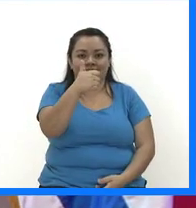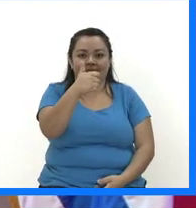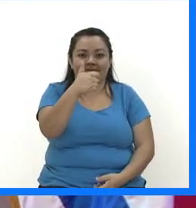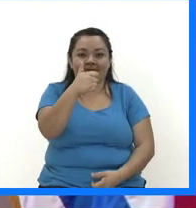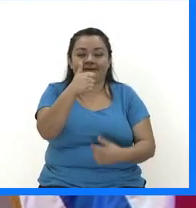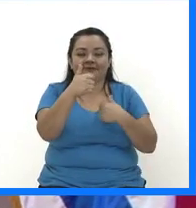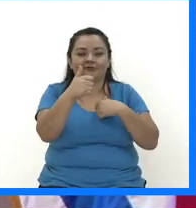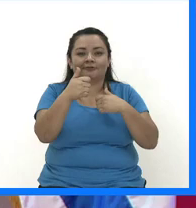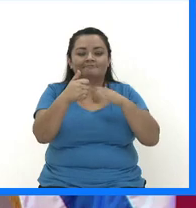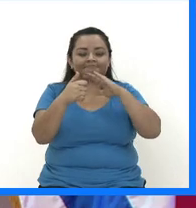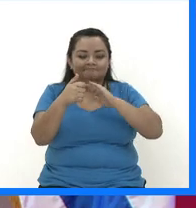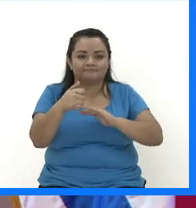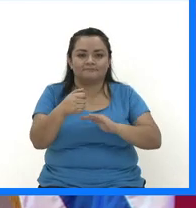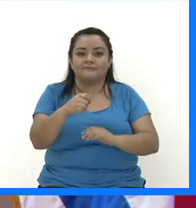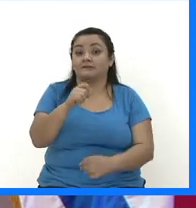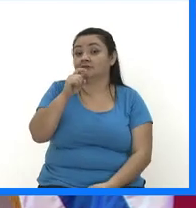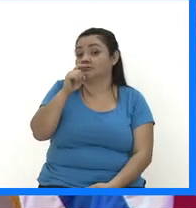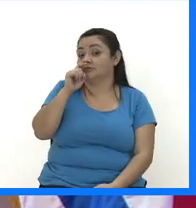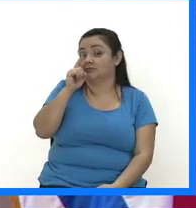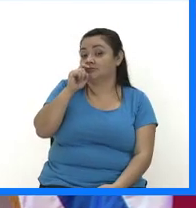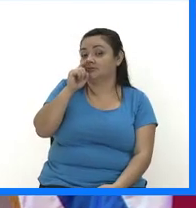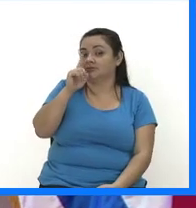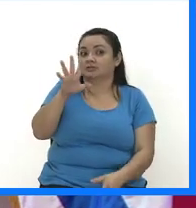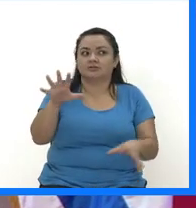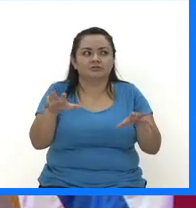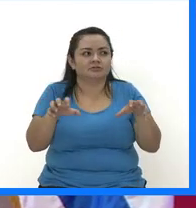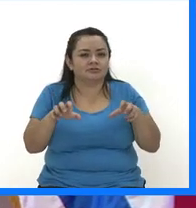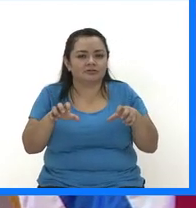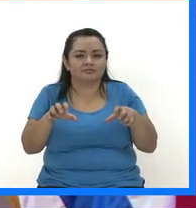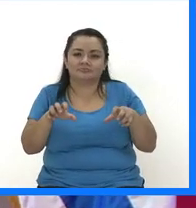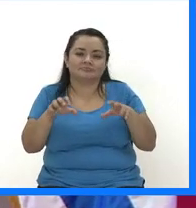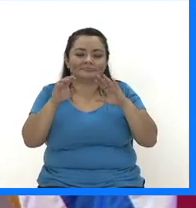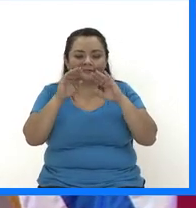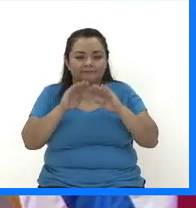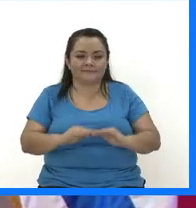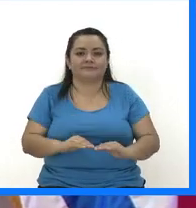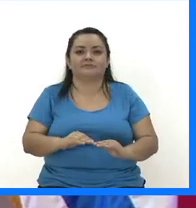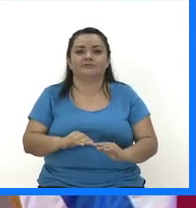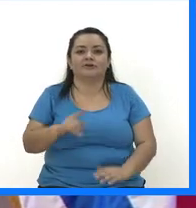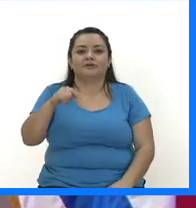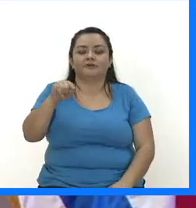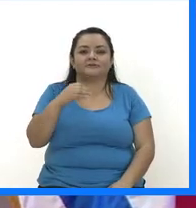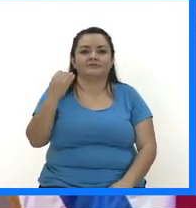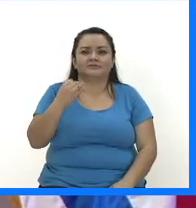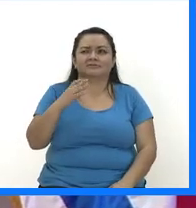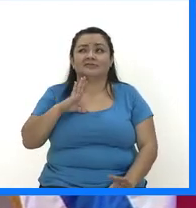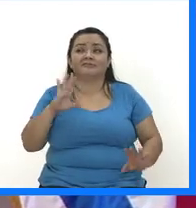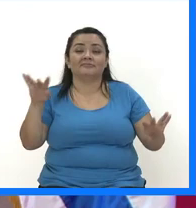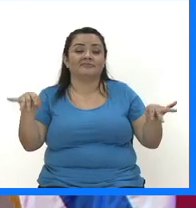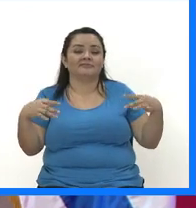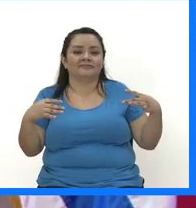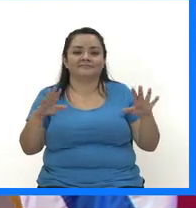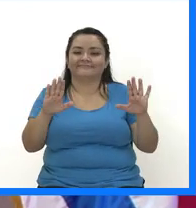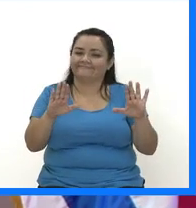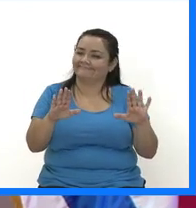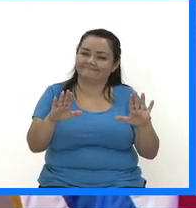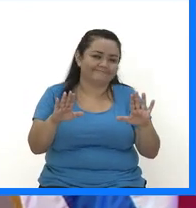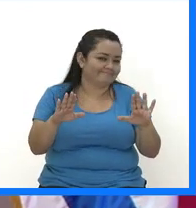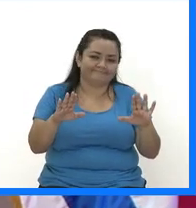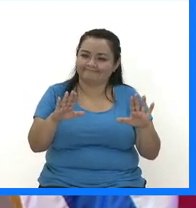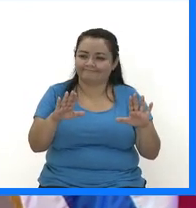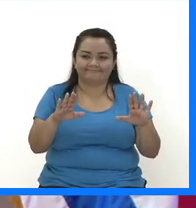el egoísmo no si la palabra cayó si eres una buena persona pero dejaste que estas cosas creyeran que sucedió